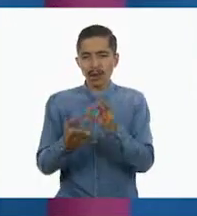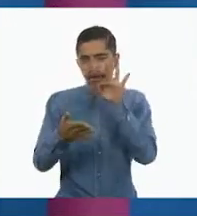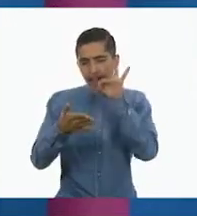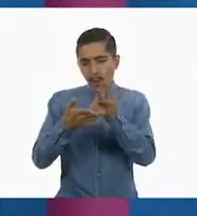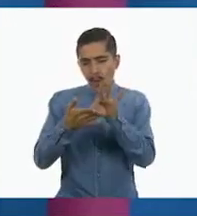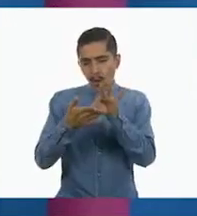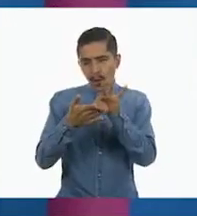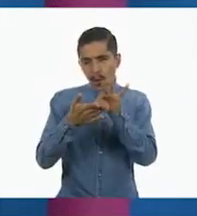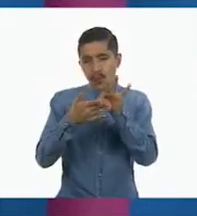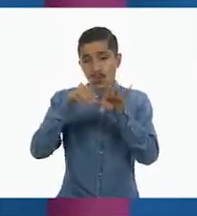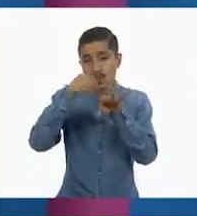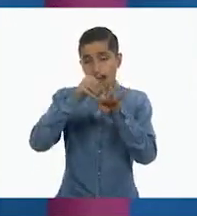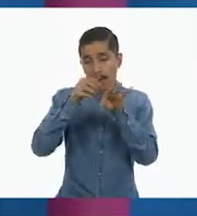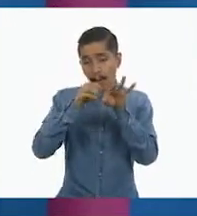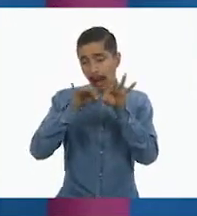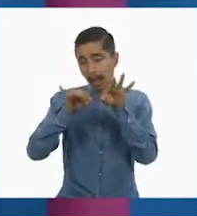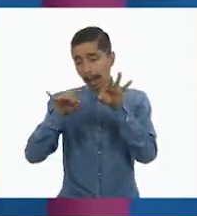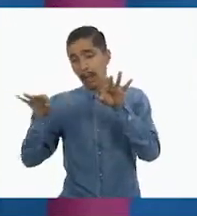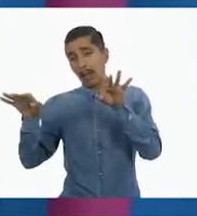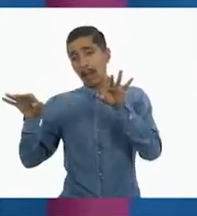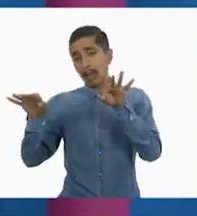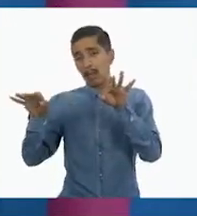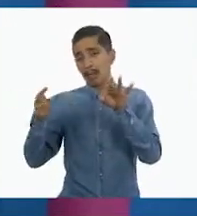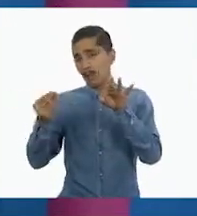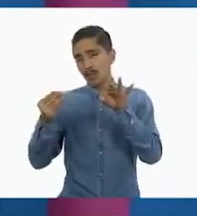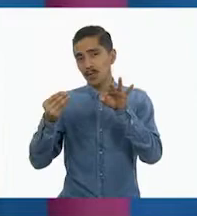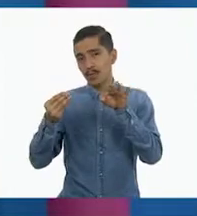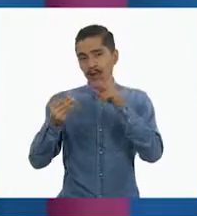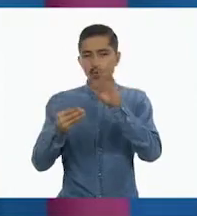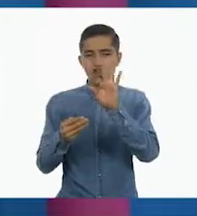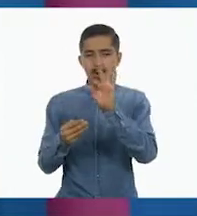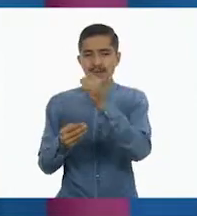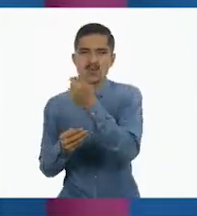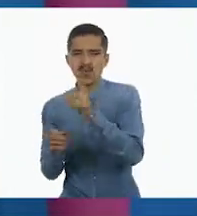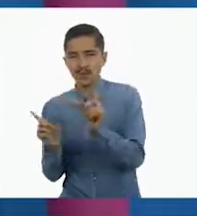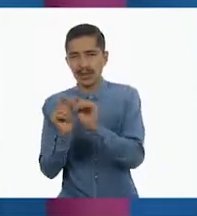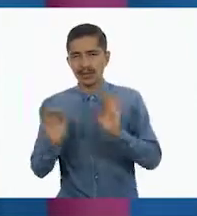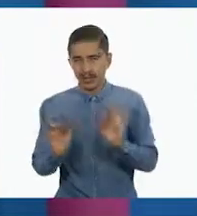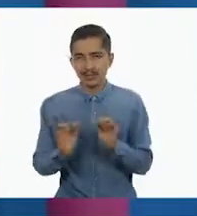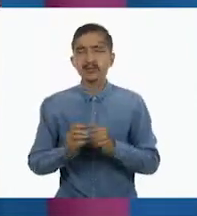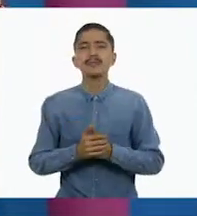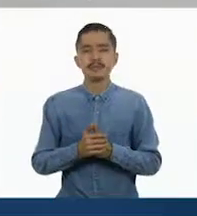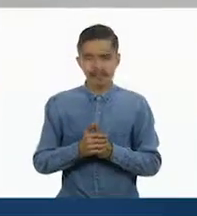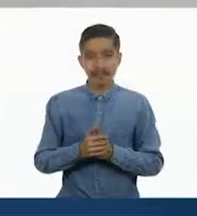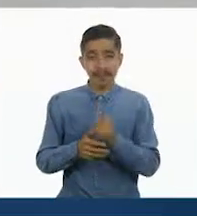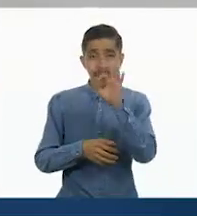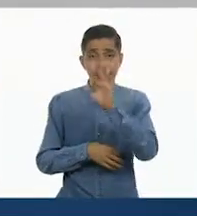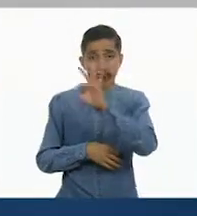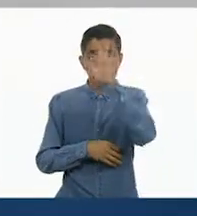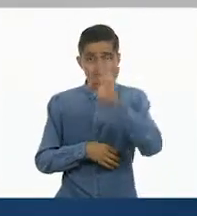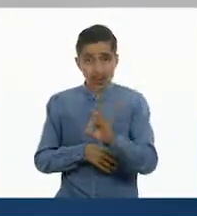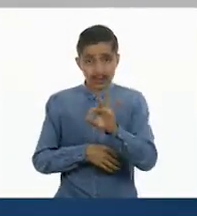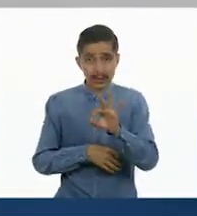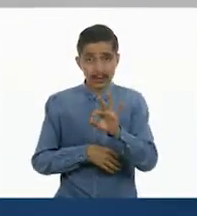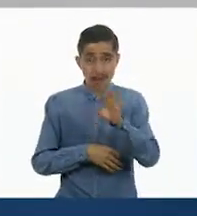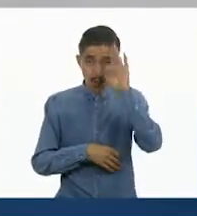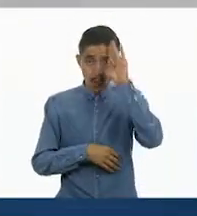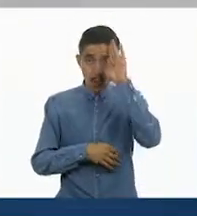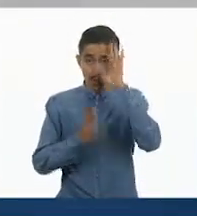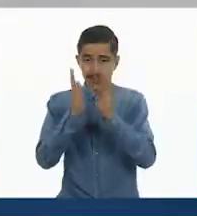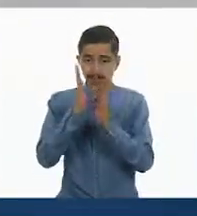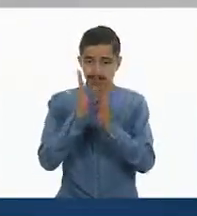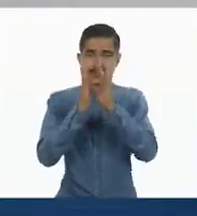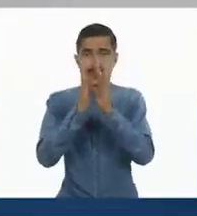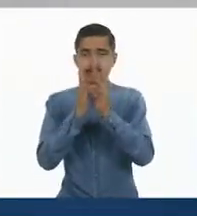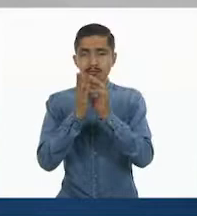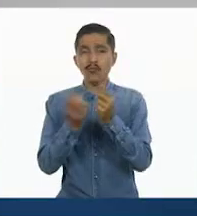después, porque hay muchísimos, pero nos vamos a quedar con 41, ¿cierto? Sí. Okay. Entonces, el porcentaje que creció la población fue de